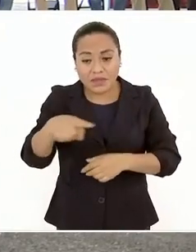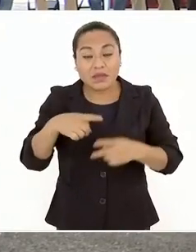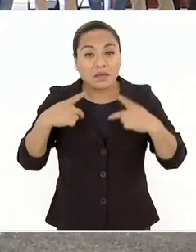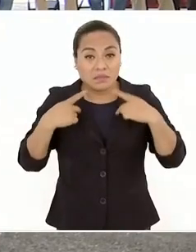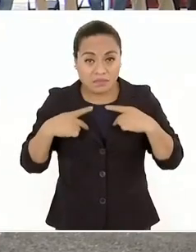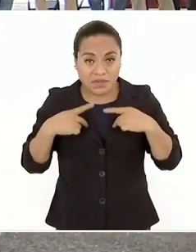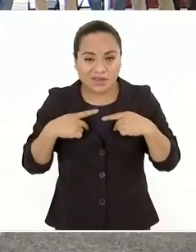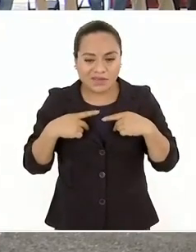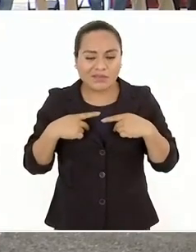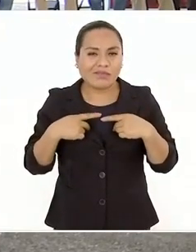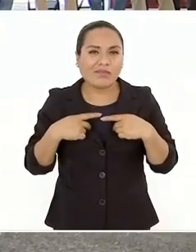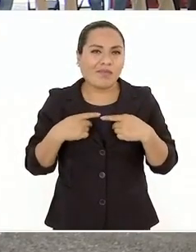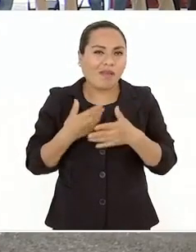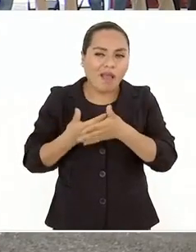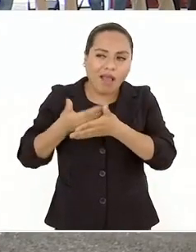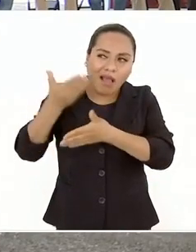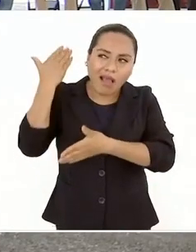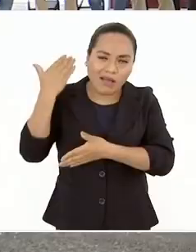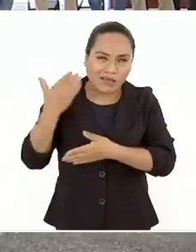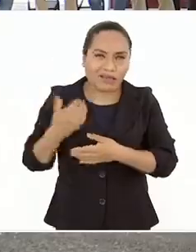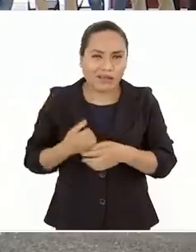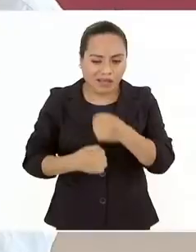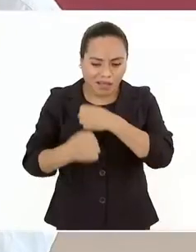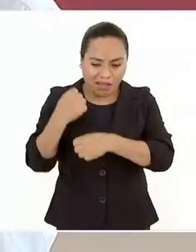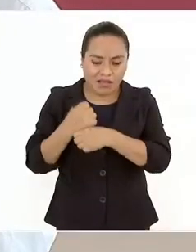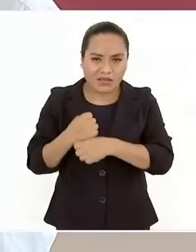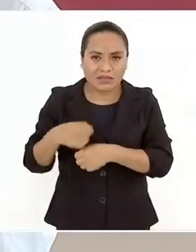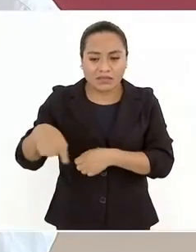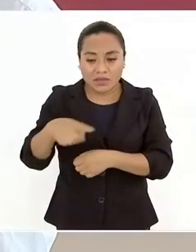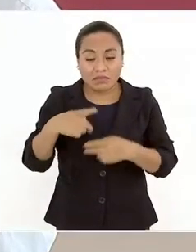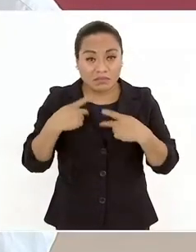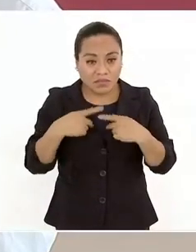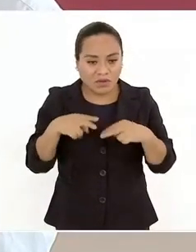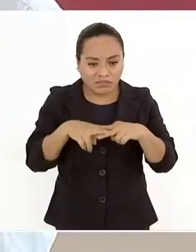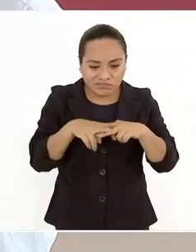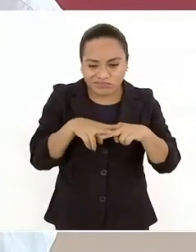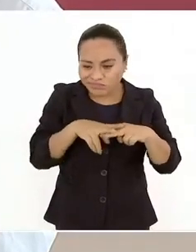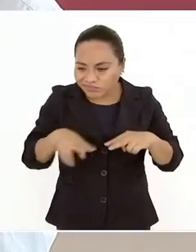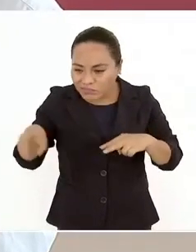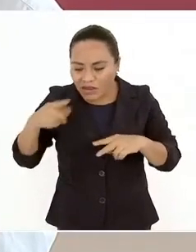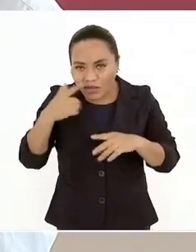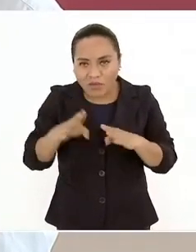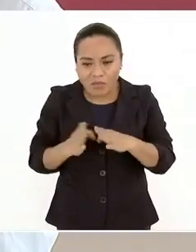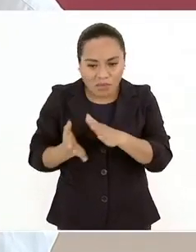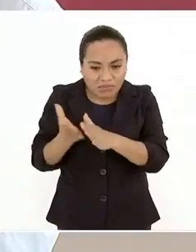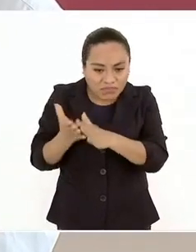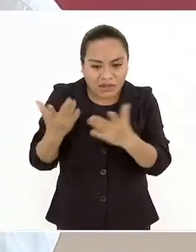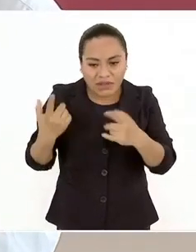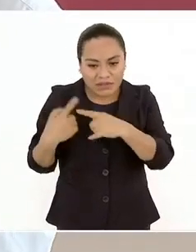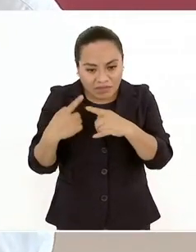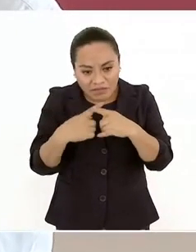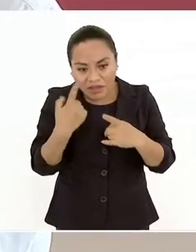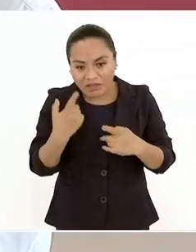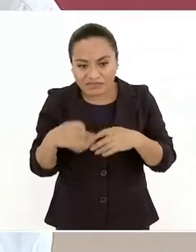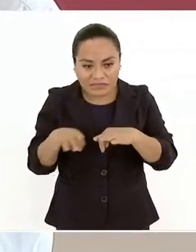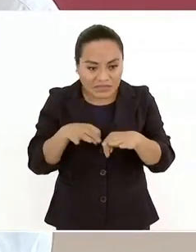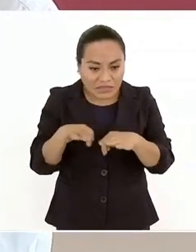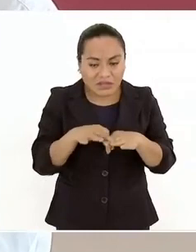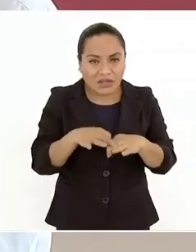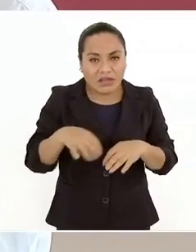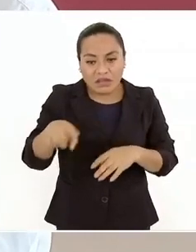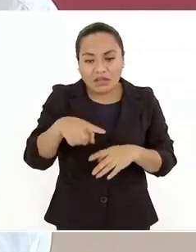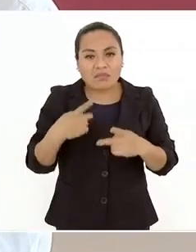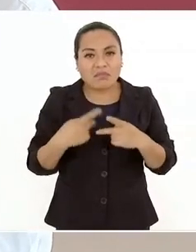también como en el pasado los afectados de los proyectos del gobierno. No, ahora no puede ser eso. Ahora de lo que